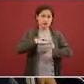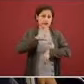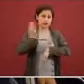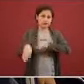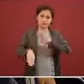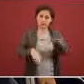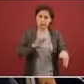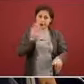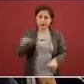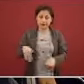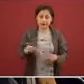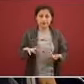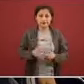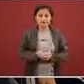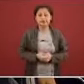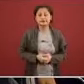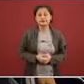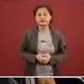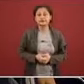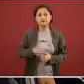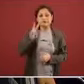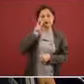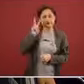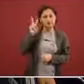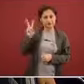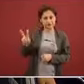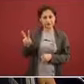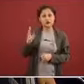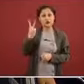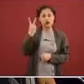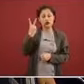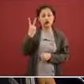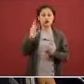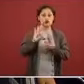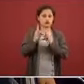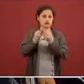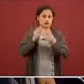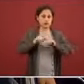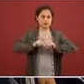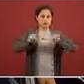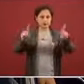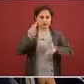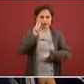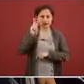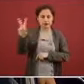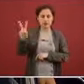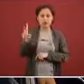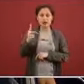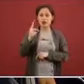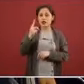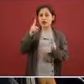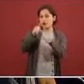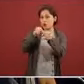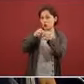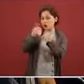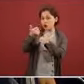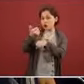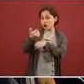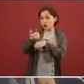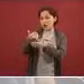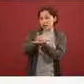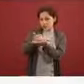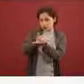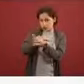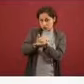muerte. Y lo que vemos es dos maneras de identificarlo. Una es en estas barras azules, estamos viendo